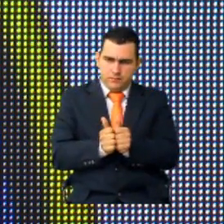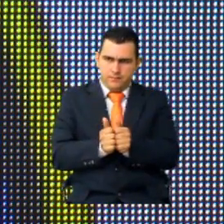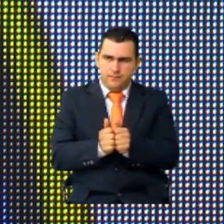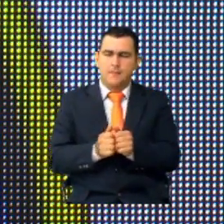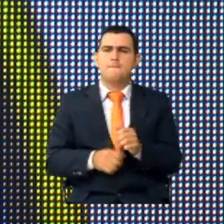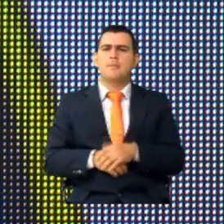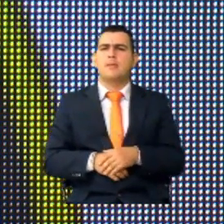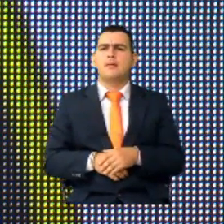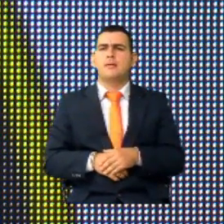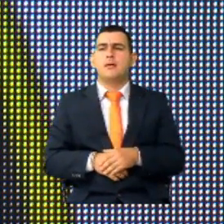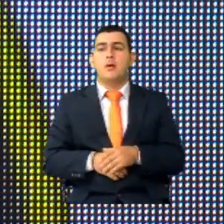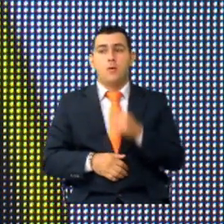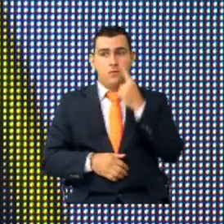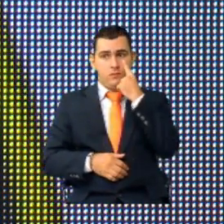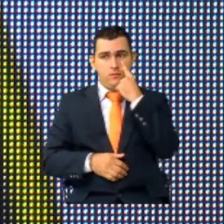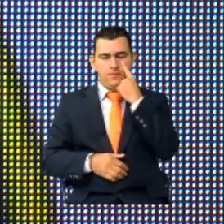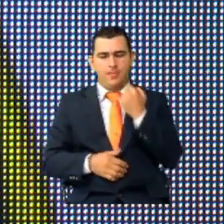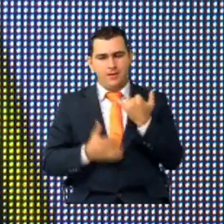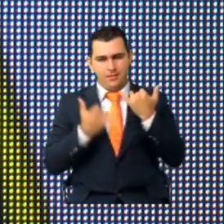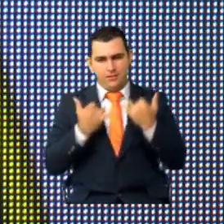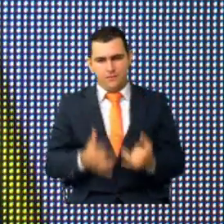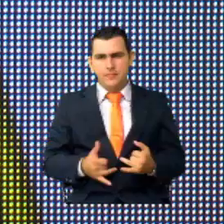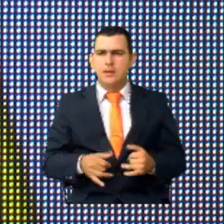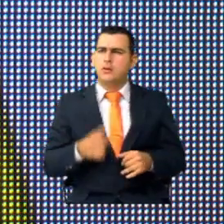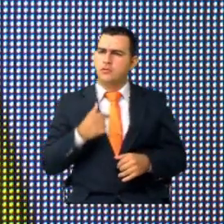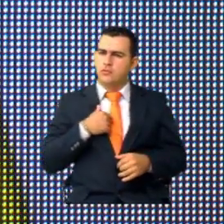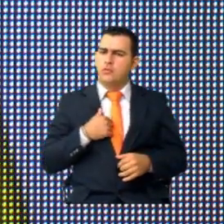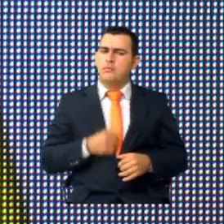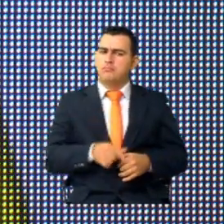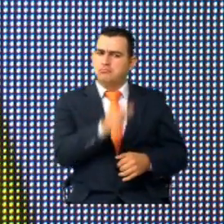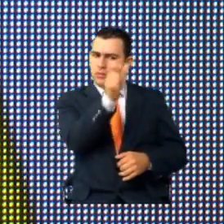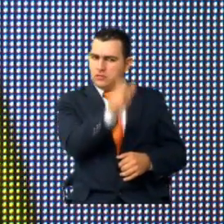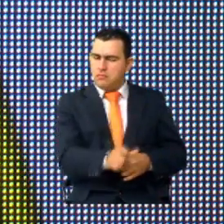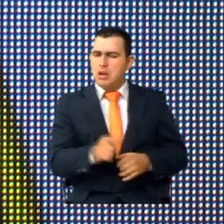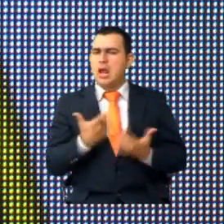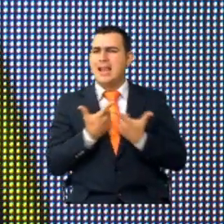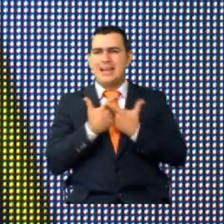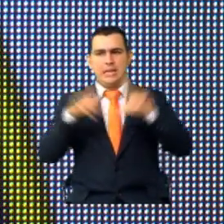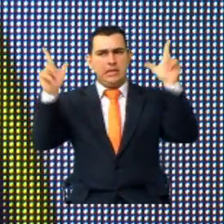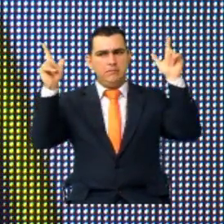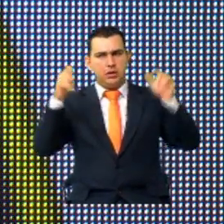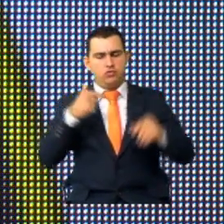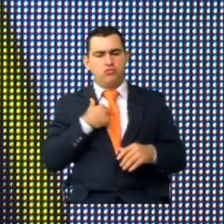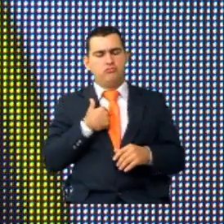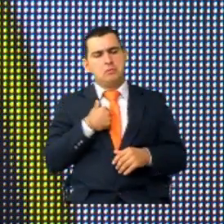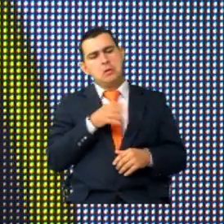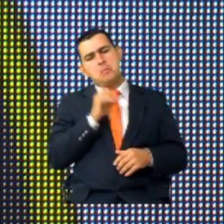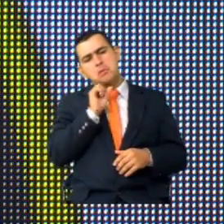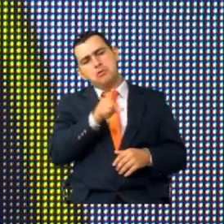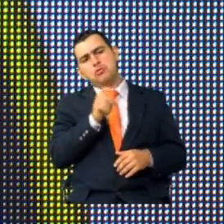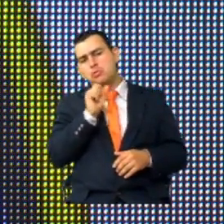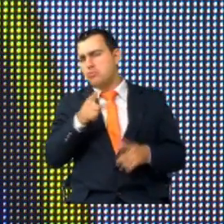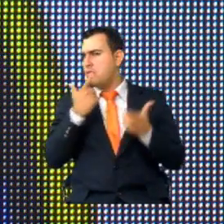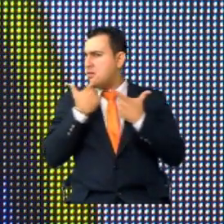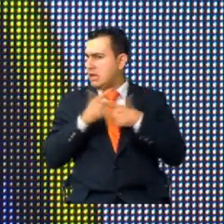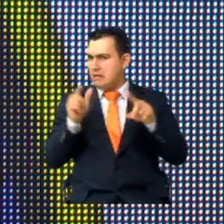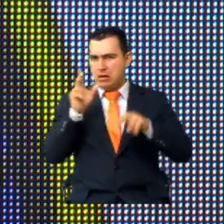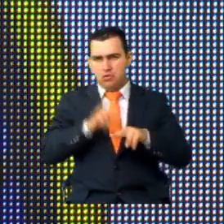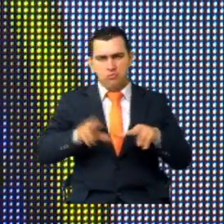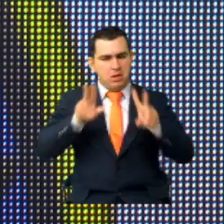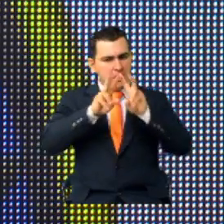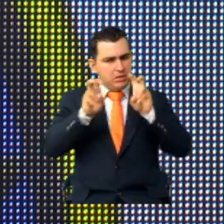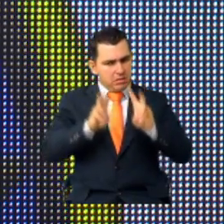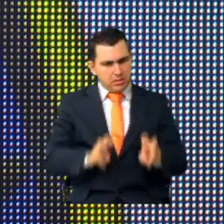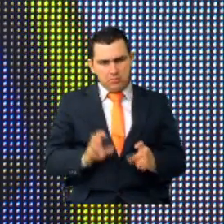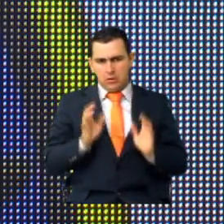Les recuerdo que el candidato seleccionado es libre de elegir a qué candidato preguntarle o debatir sobre los temas tratados en el